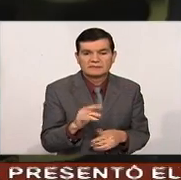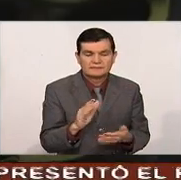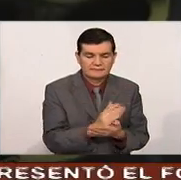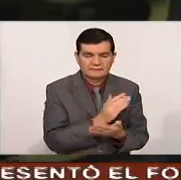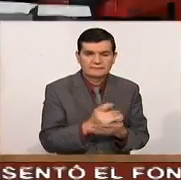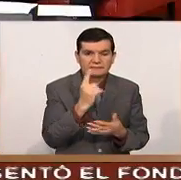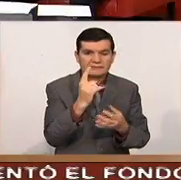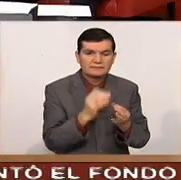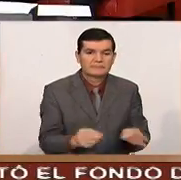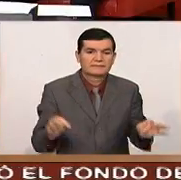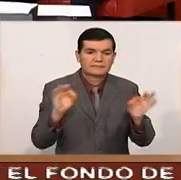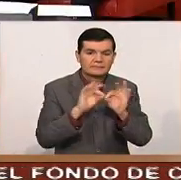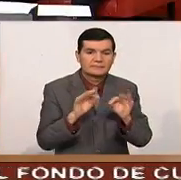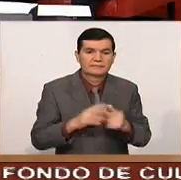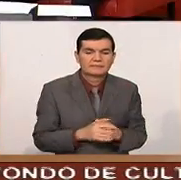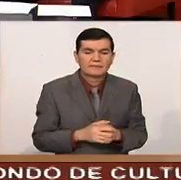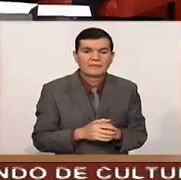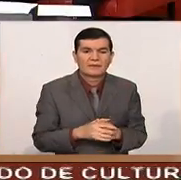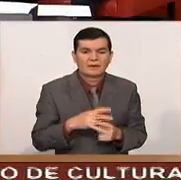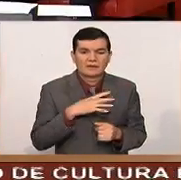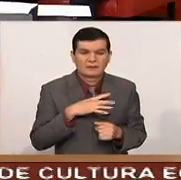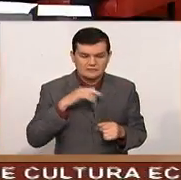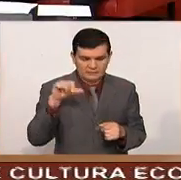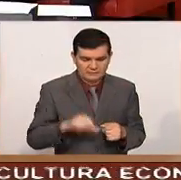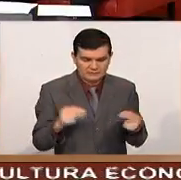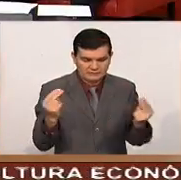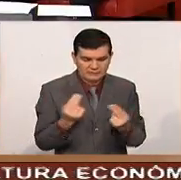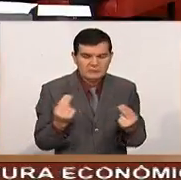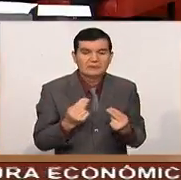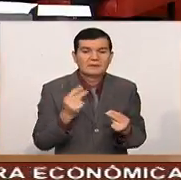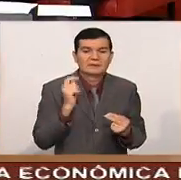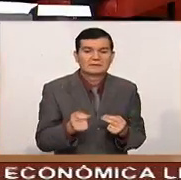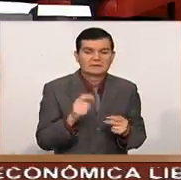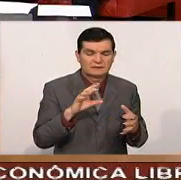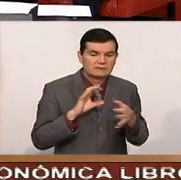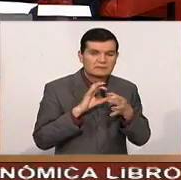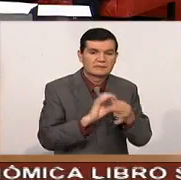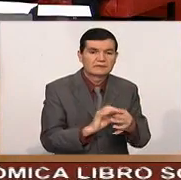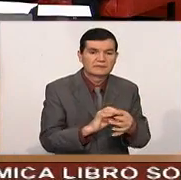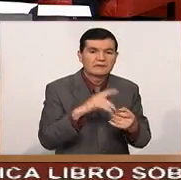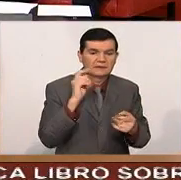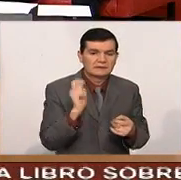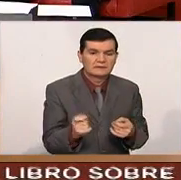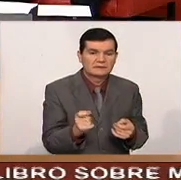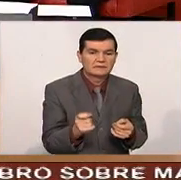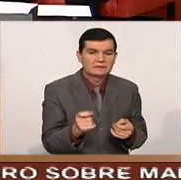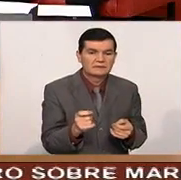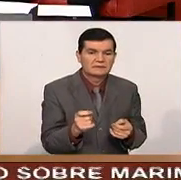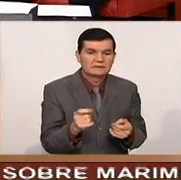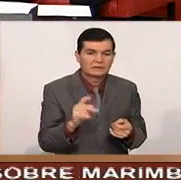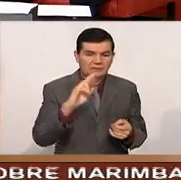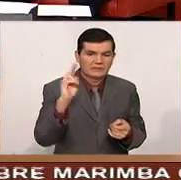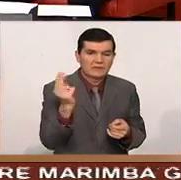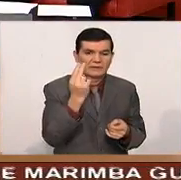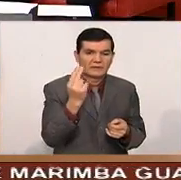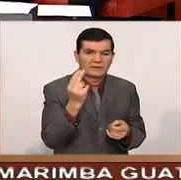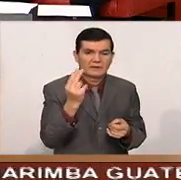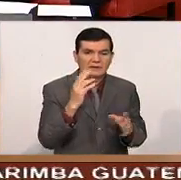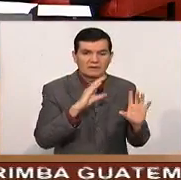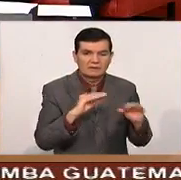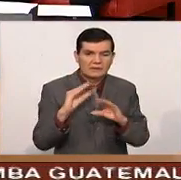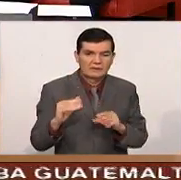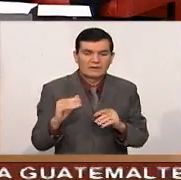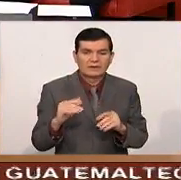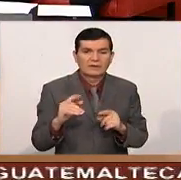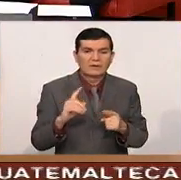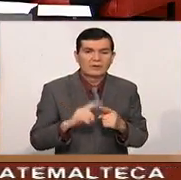parte importante que se requiere hoy en día es el vínculo entre lo que es la universidad, la academia,